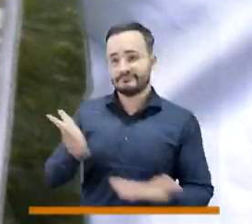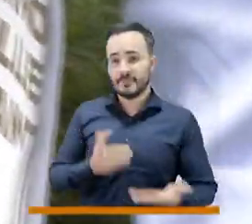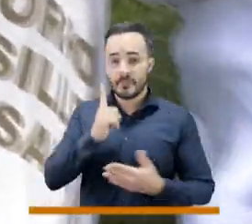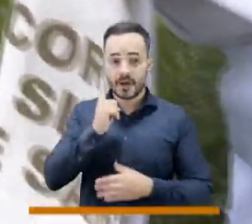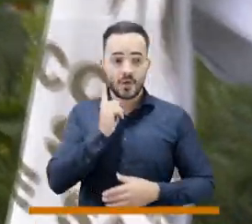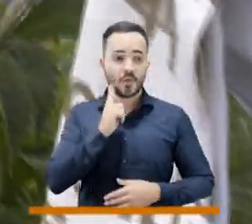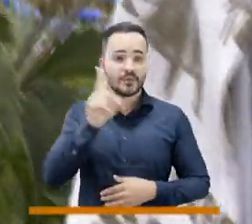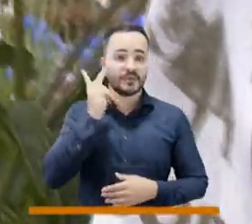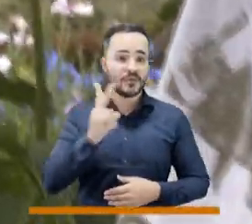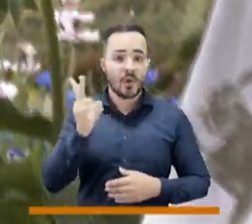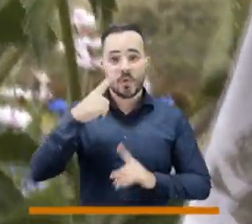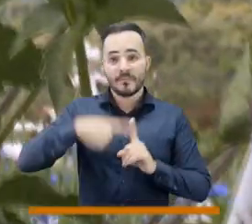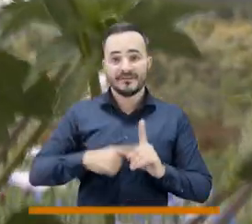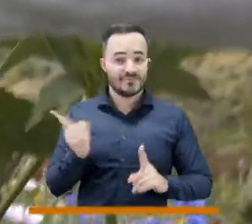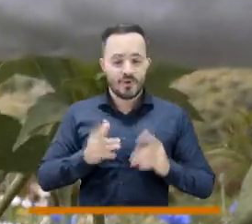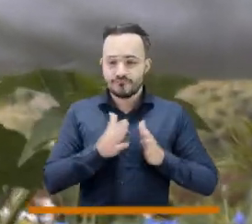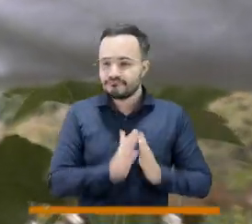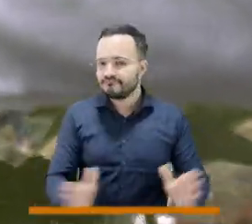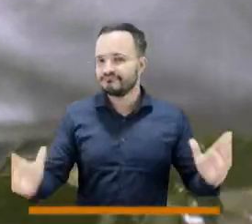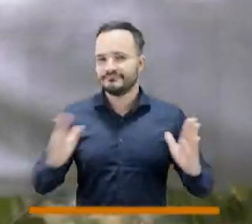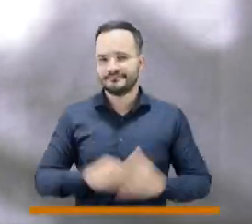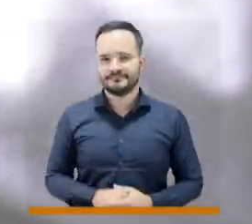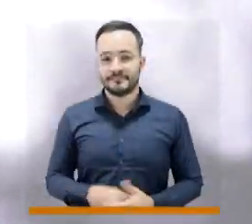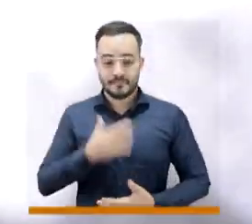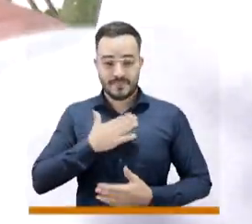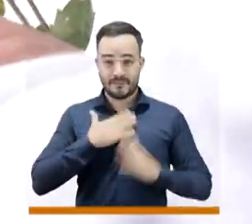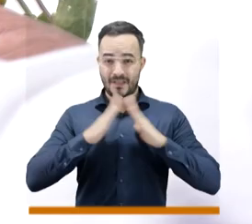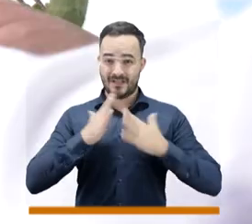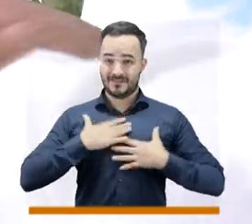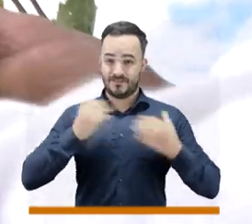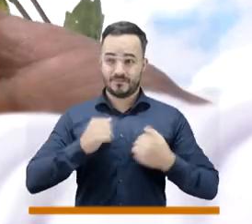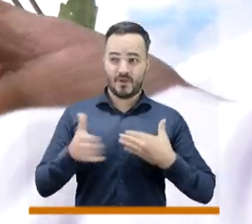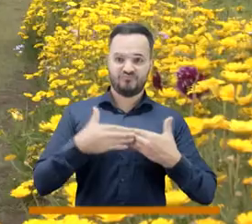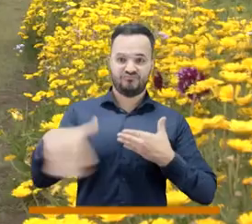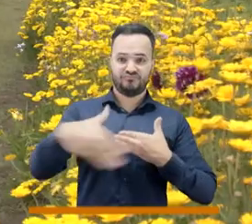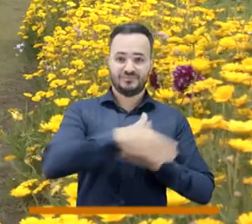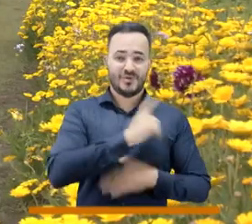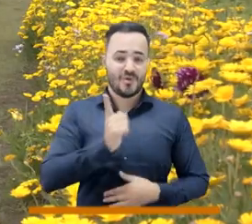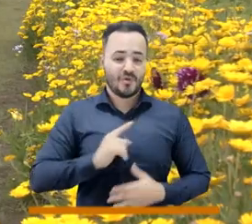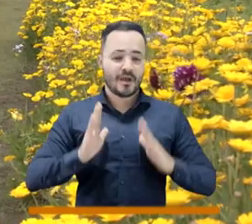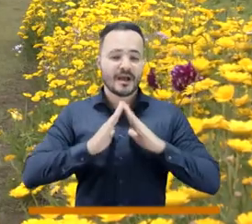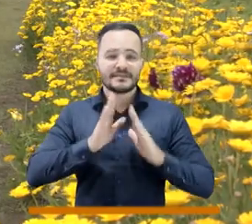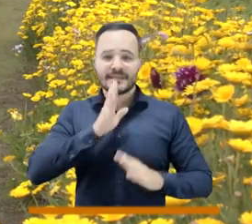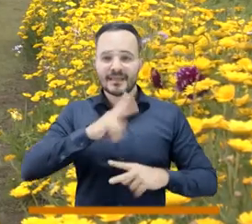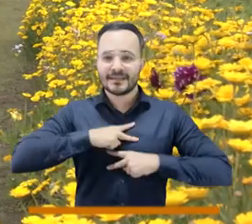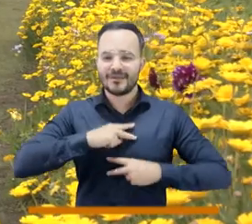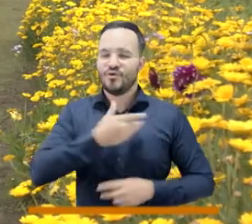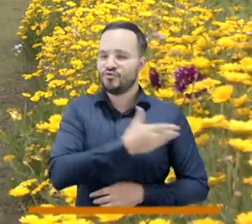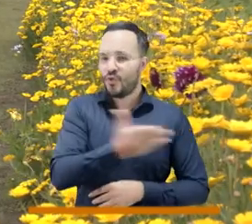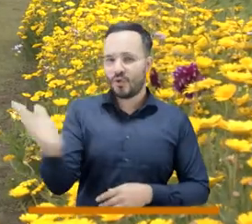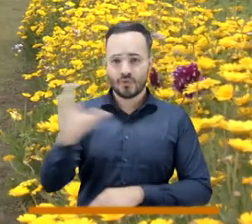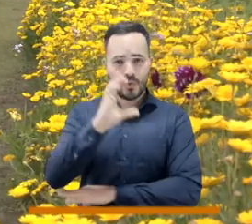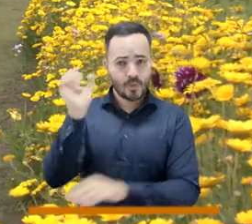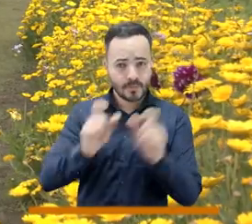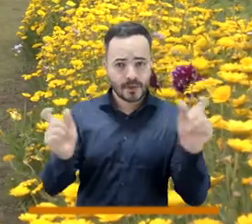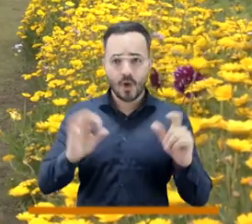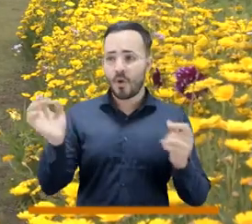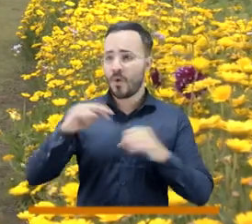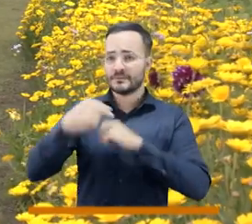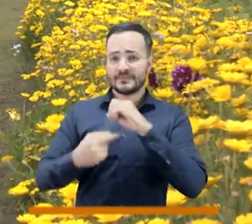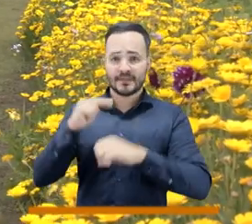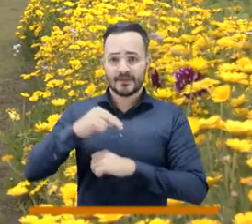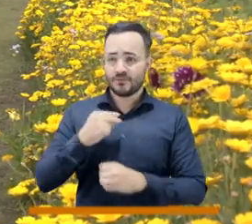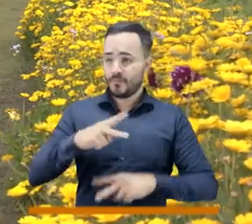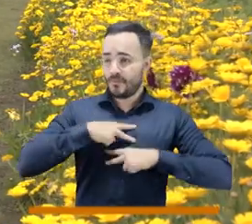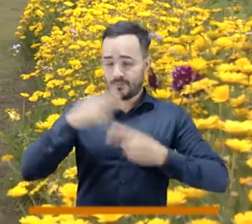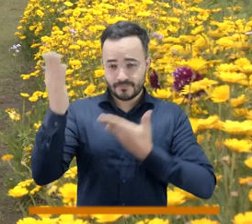todo el año. Ustedes saben que esta no es mi casa, este no es mi jardín, esta es la casa de todos ustedes, tanto a los colombianos como a los extranjeros,